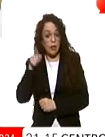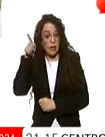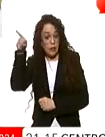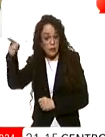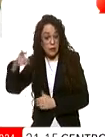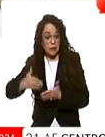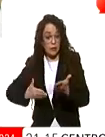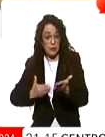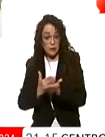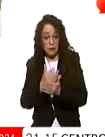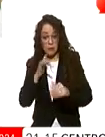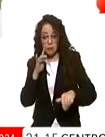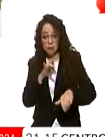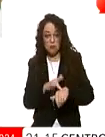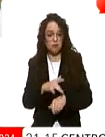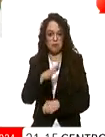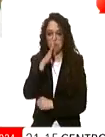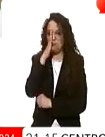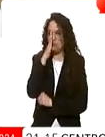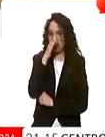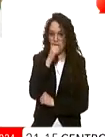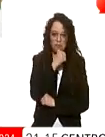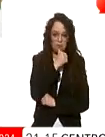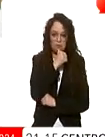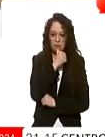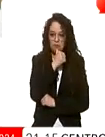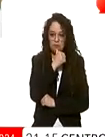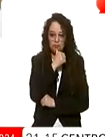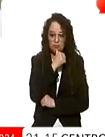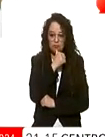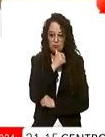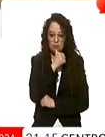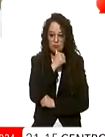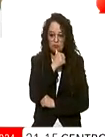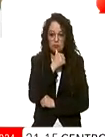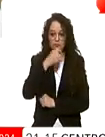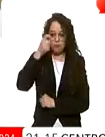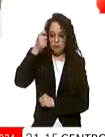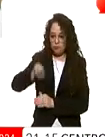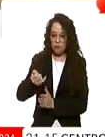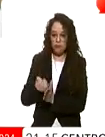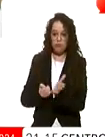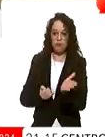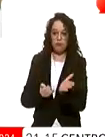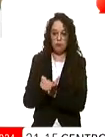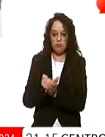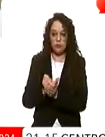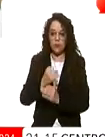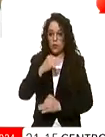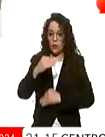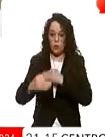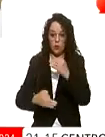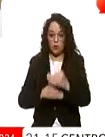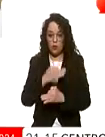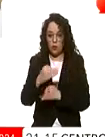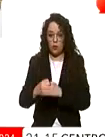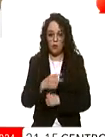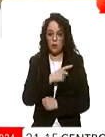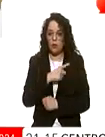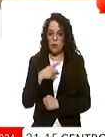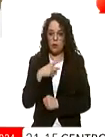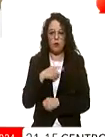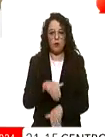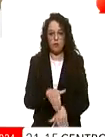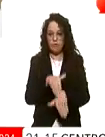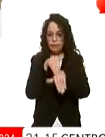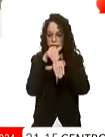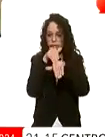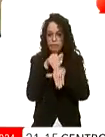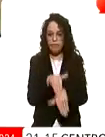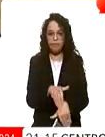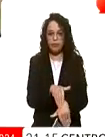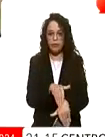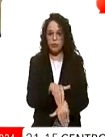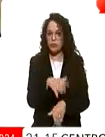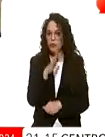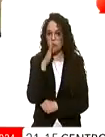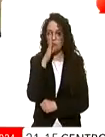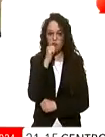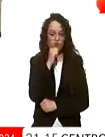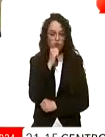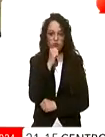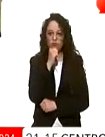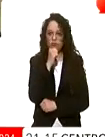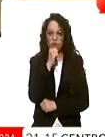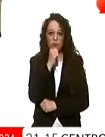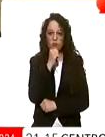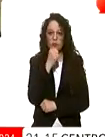posterior instancia. Es decir, todas sus resoluciones son definitivas e inatacables. Finalmente,